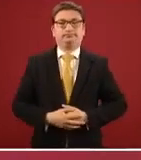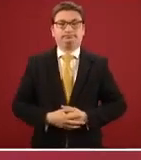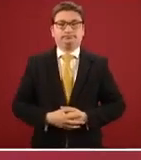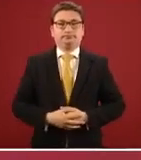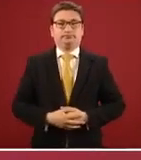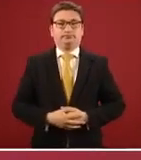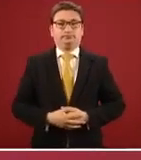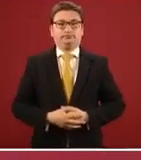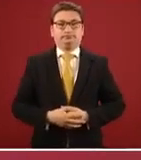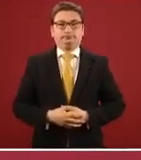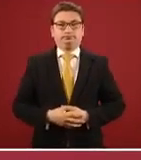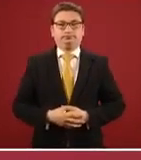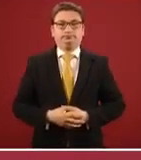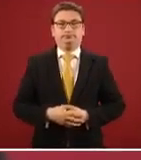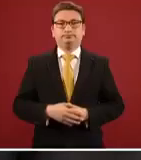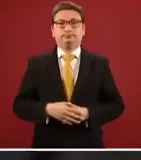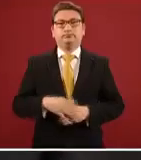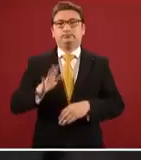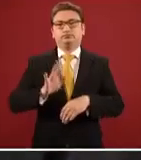porque no es fácil